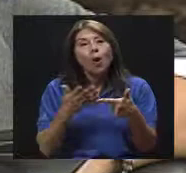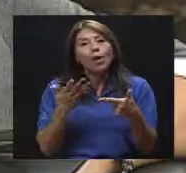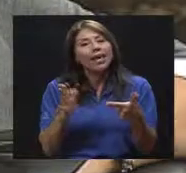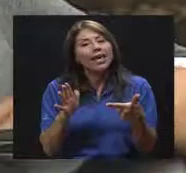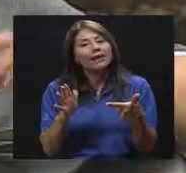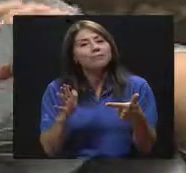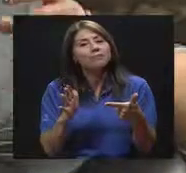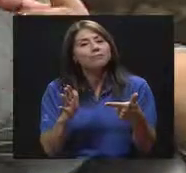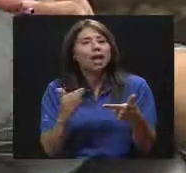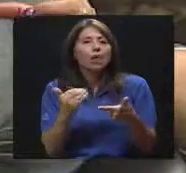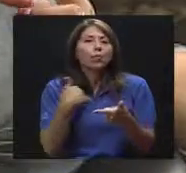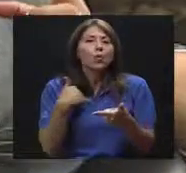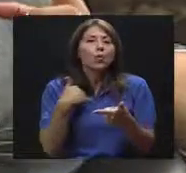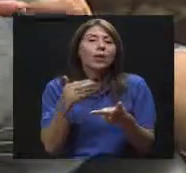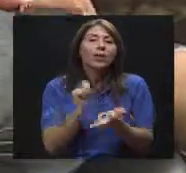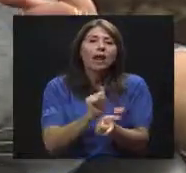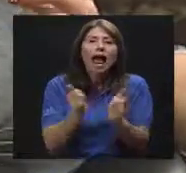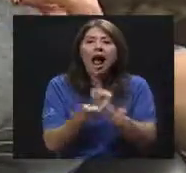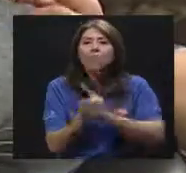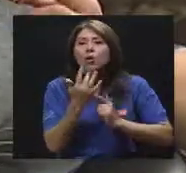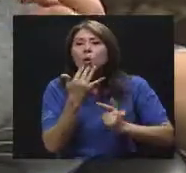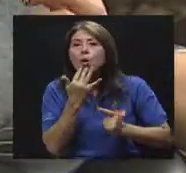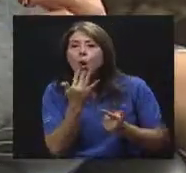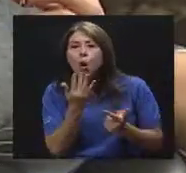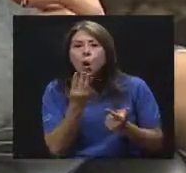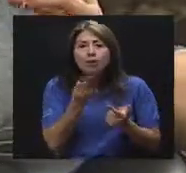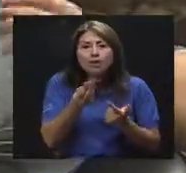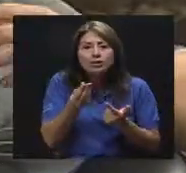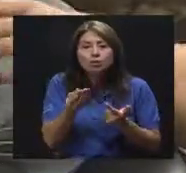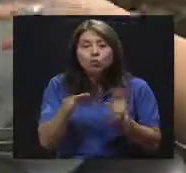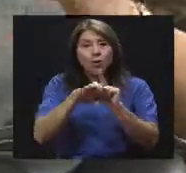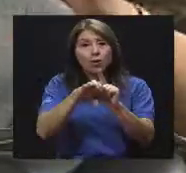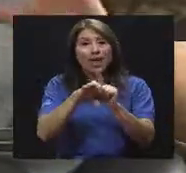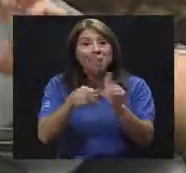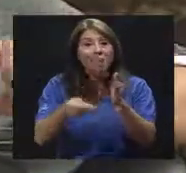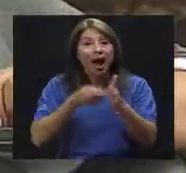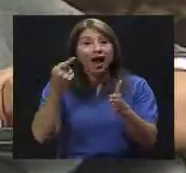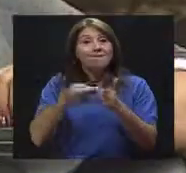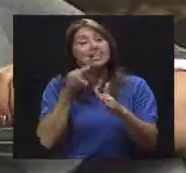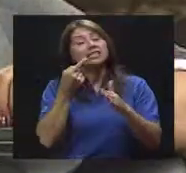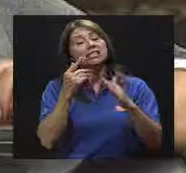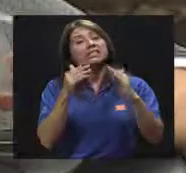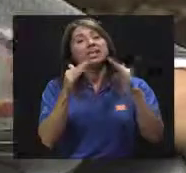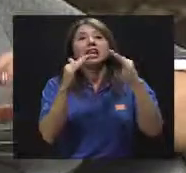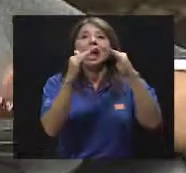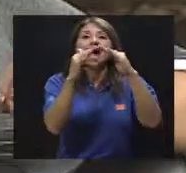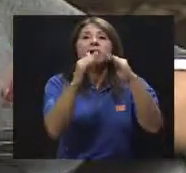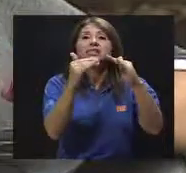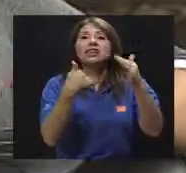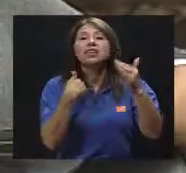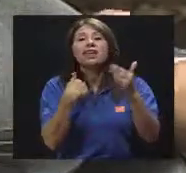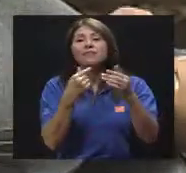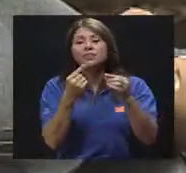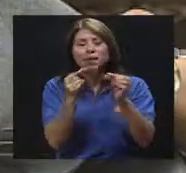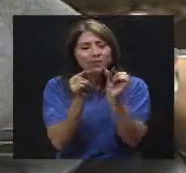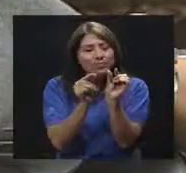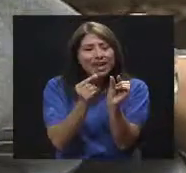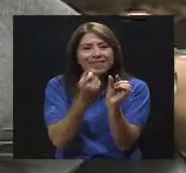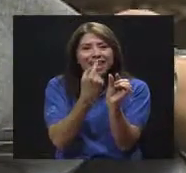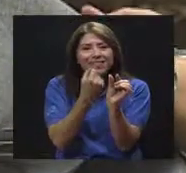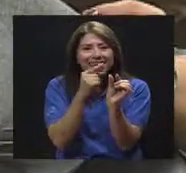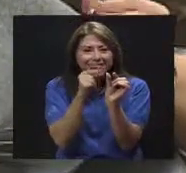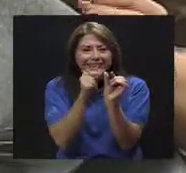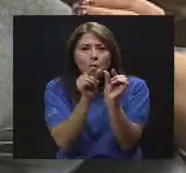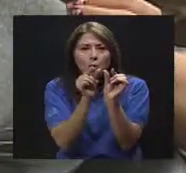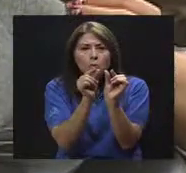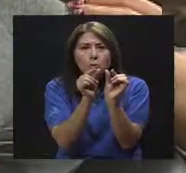alguna forma o algún cambio en su color, en su textura. Por ejemplo, a veces uno se encuentra en la casa, en el botiquín, tabletas de estas que son